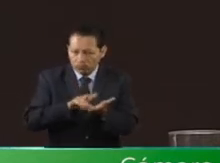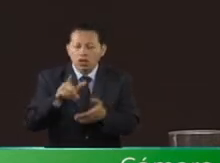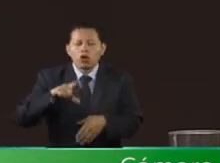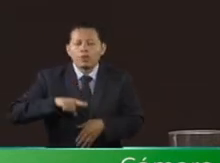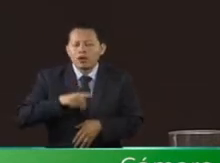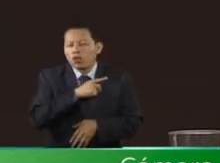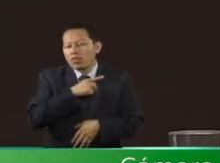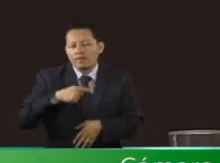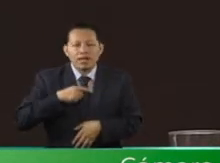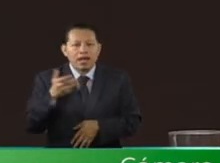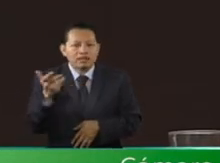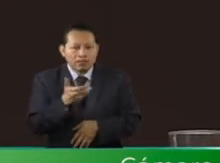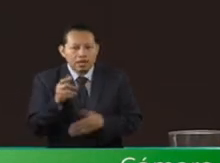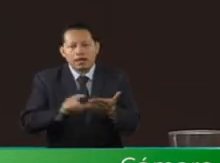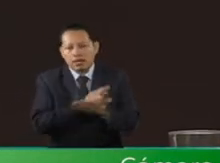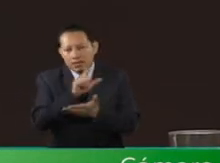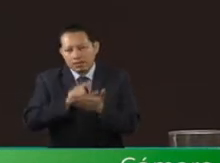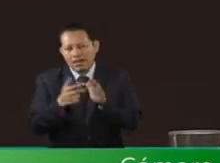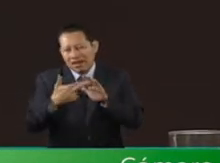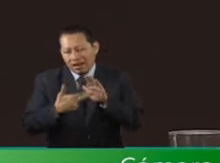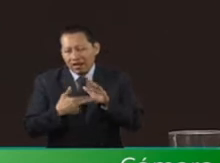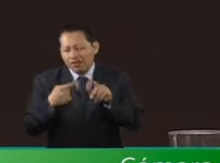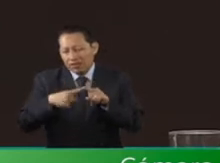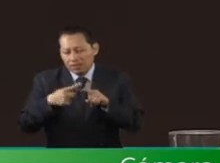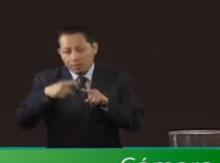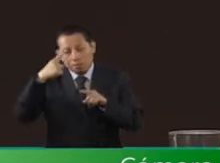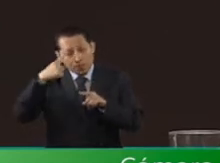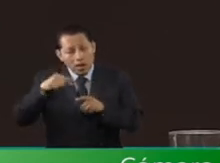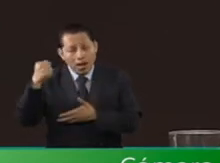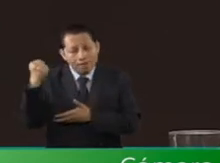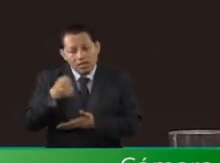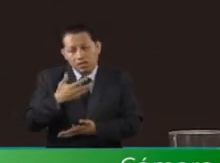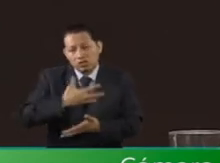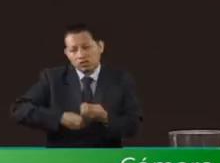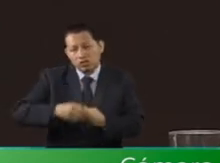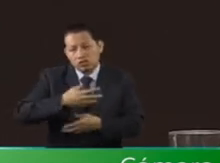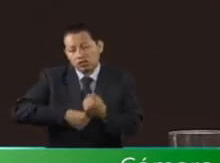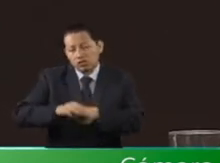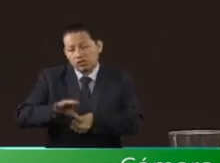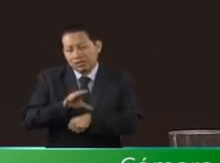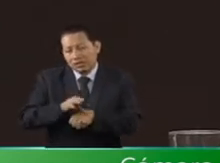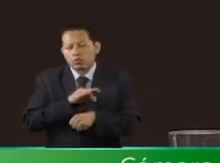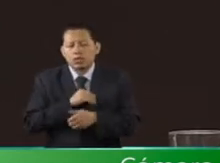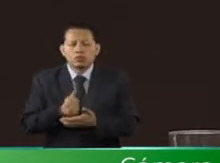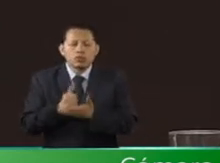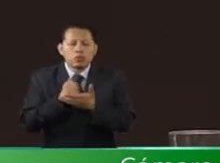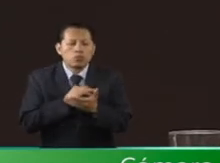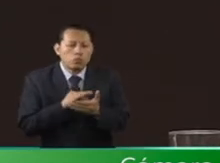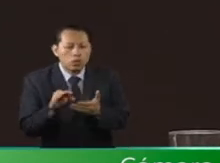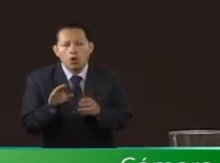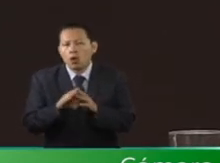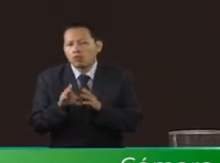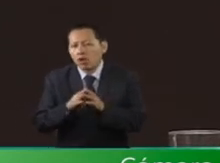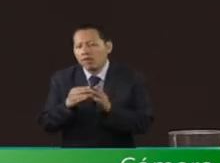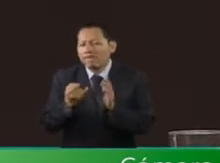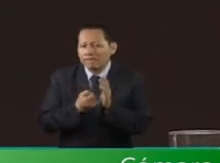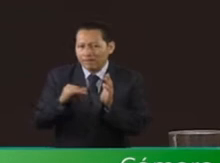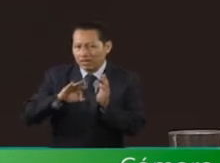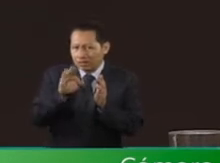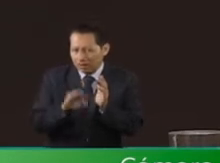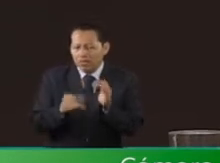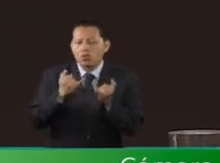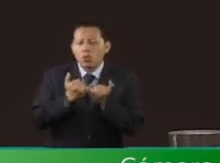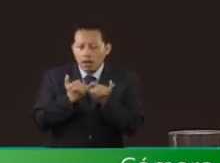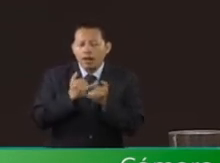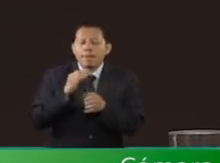debe crear un marco regulatorio que favorezca la inversión en energías renovables ofreciendo incentivos Fiscales y reducciones